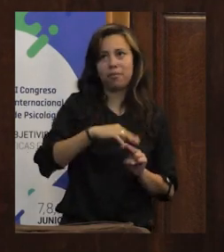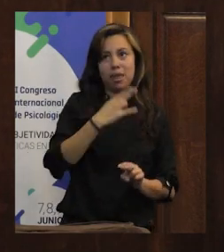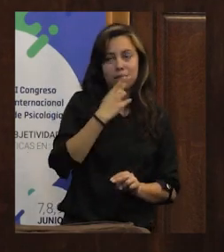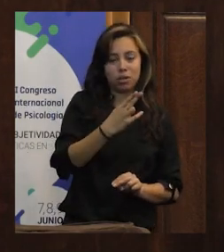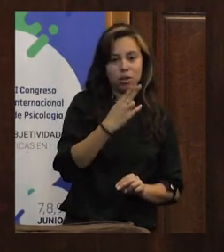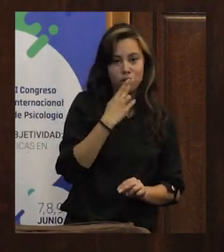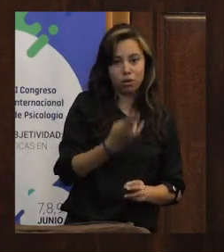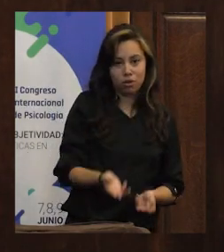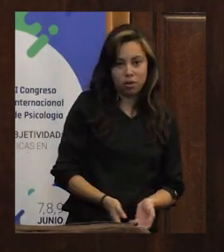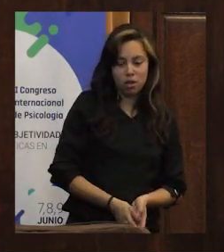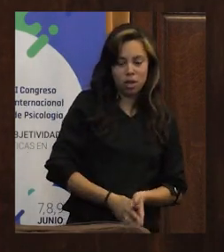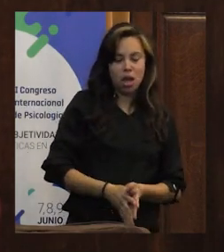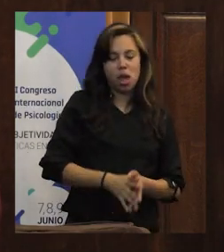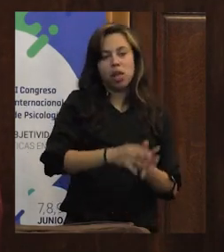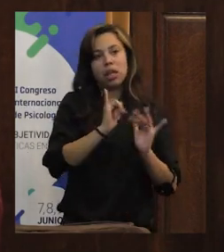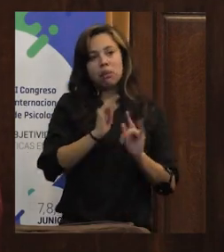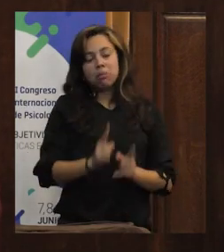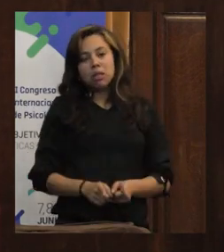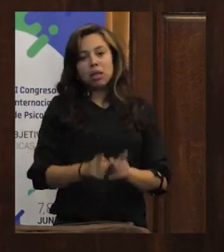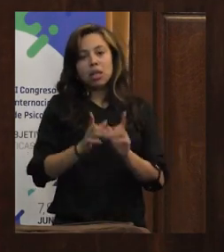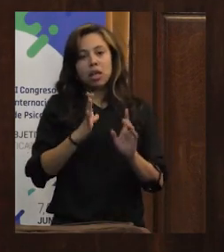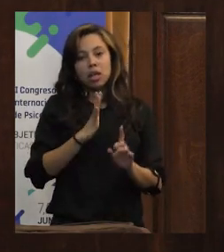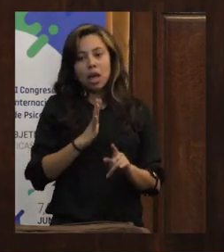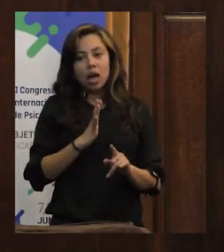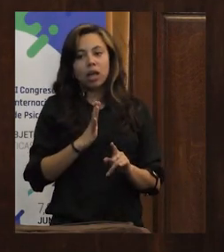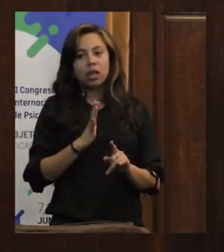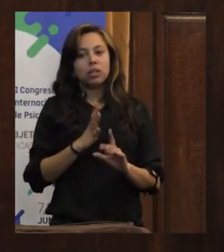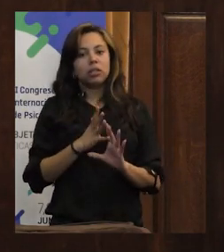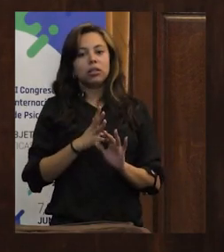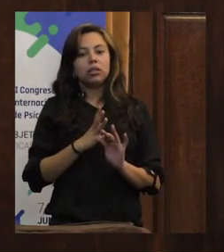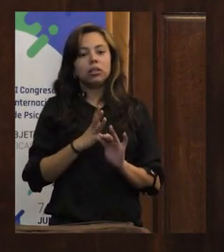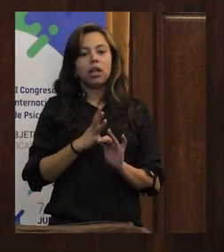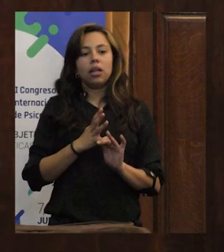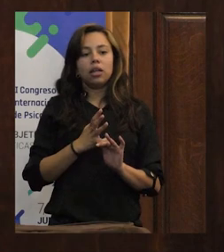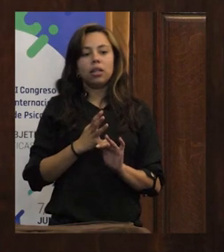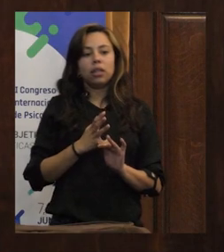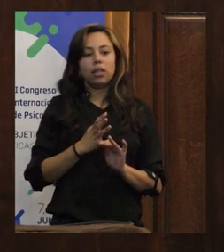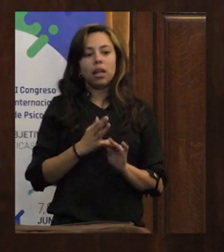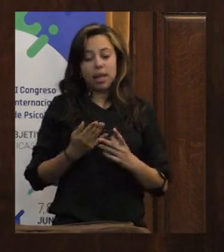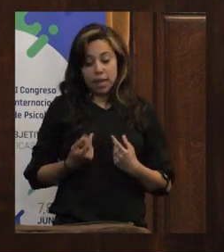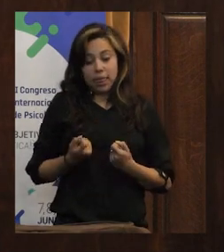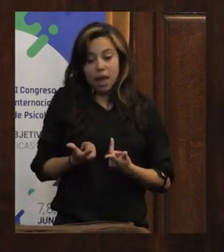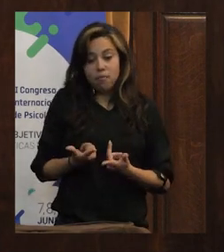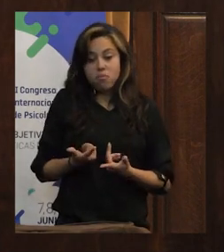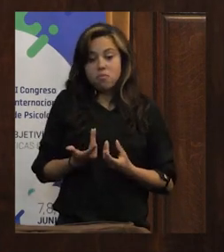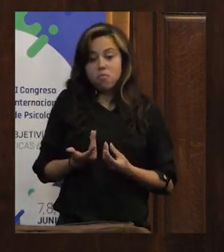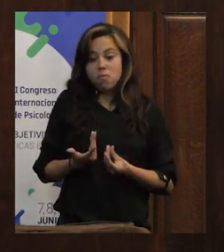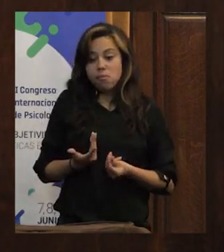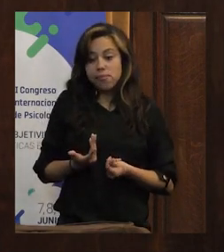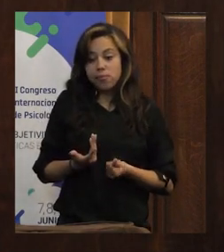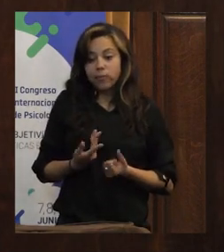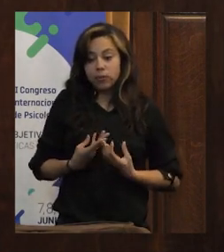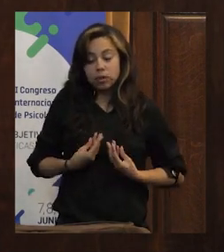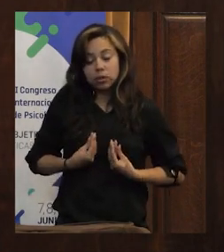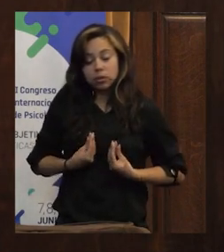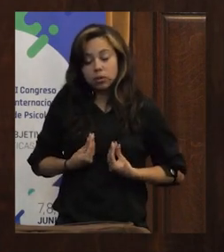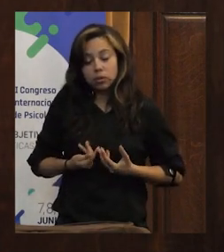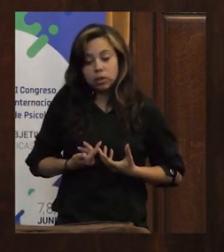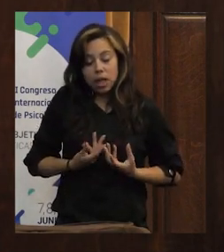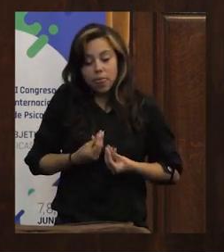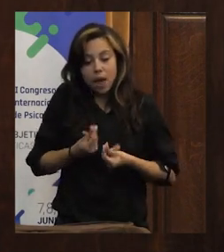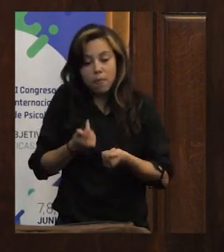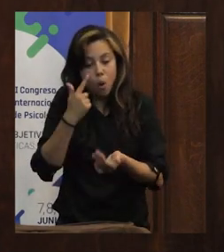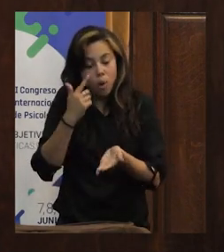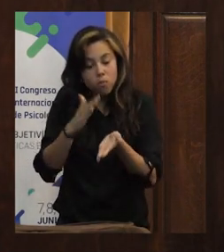prácticas discursivas, siempre damos sentido a las cosas y damos sentido con los repertorios que